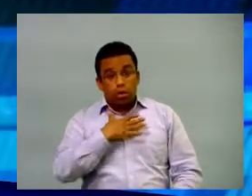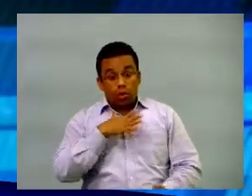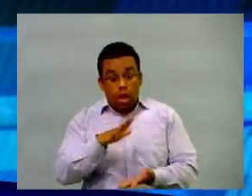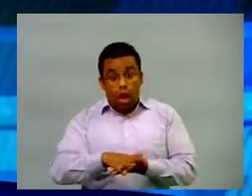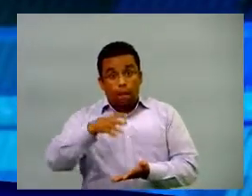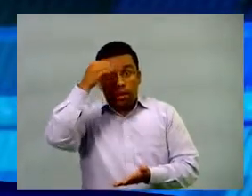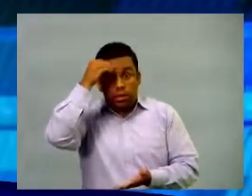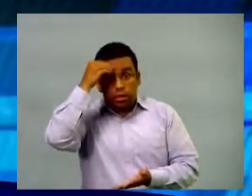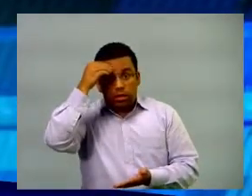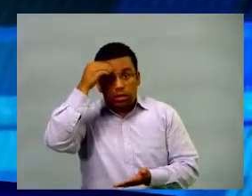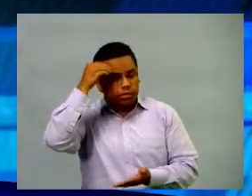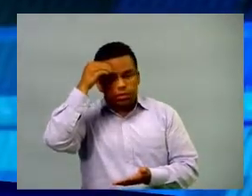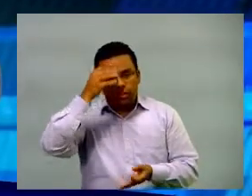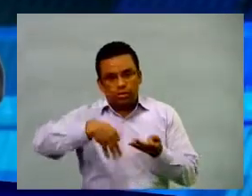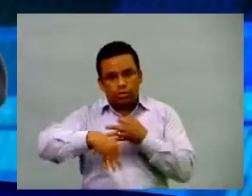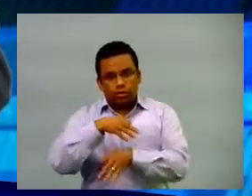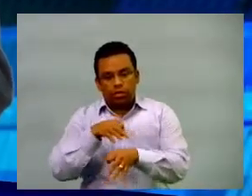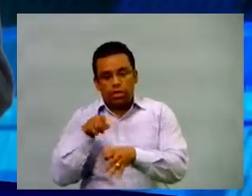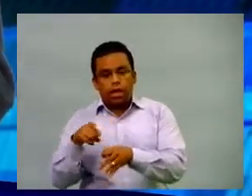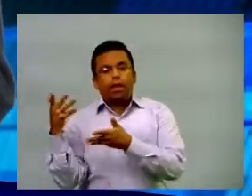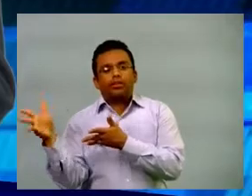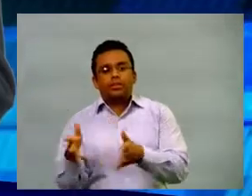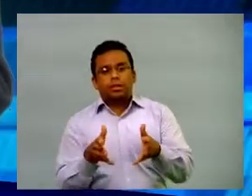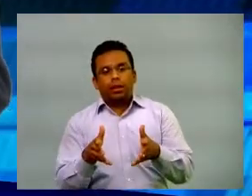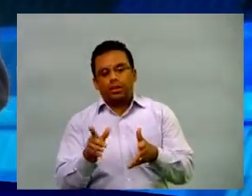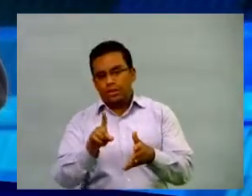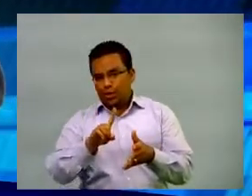quiere enseñar. Cita a Roger Shank.